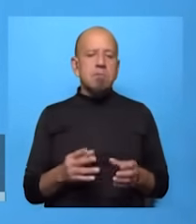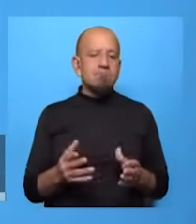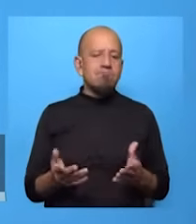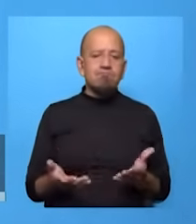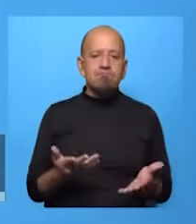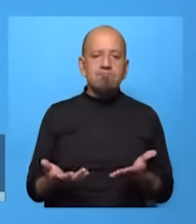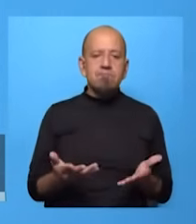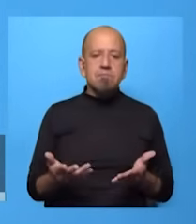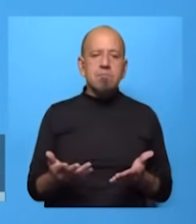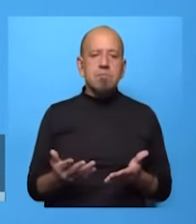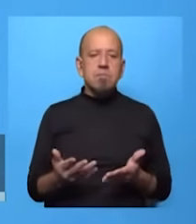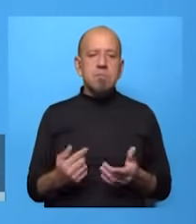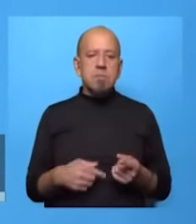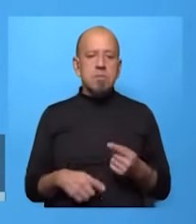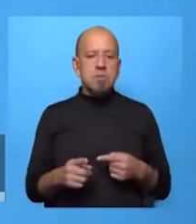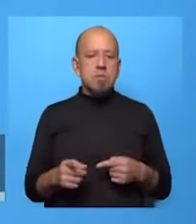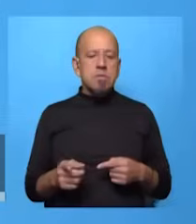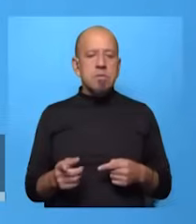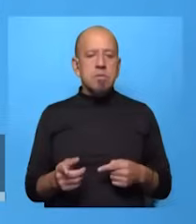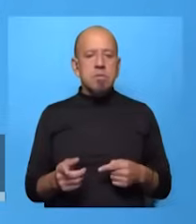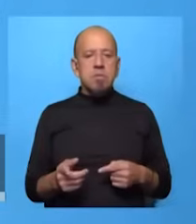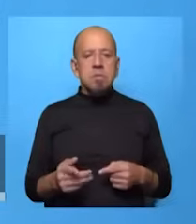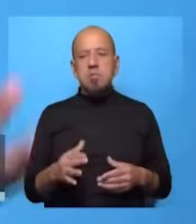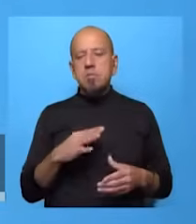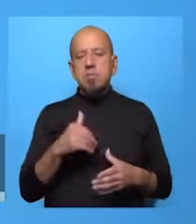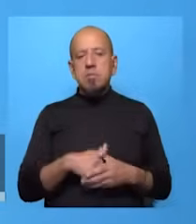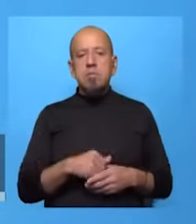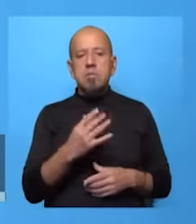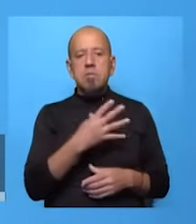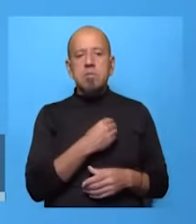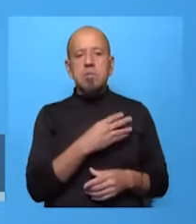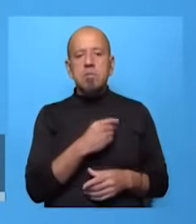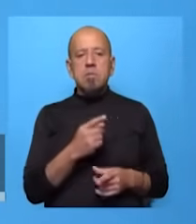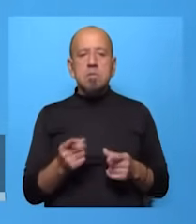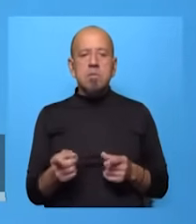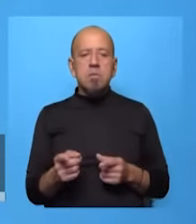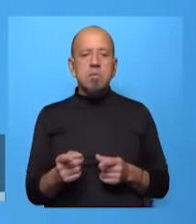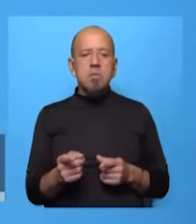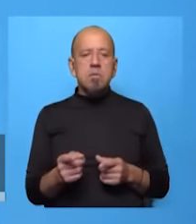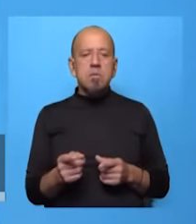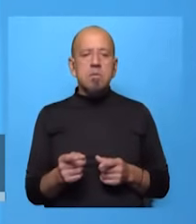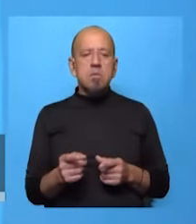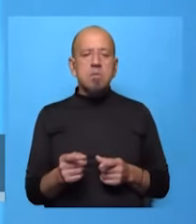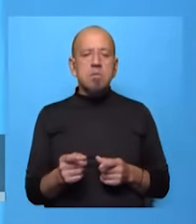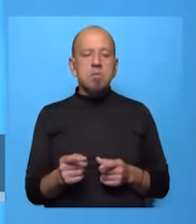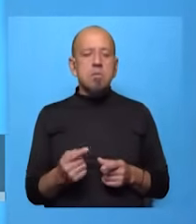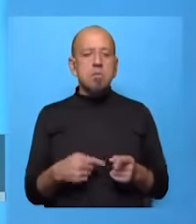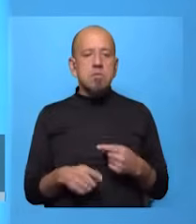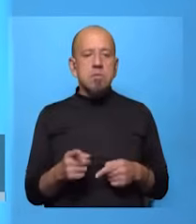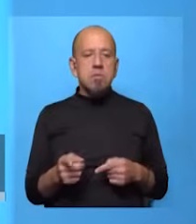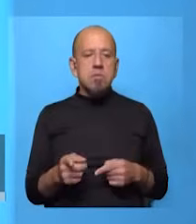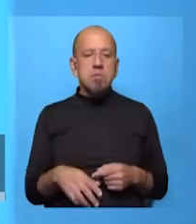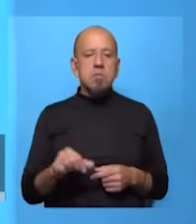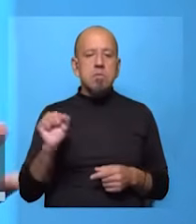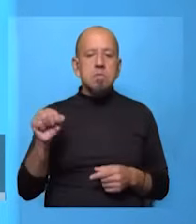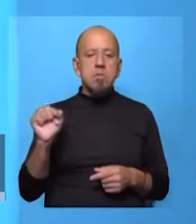mucho respaldo Más allá de la votación de los blancos más puros blancos verdad este de hecho las encuestas